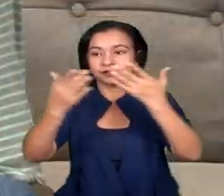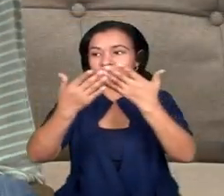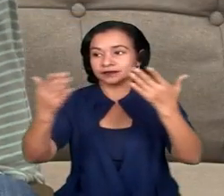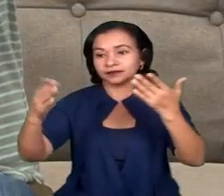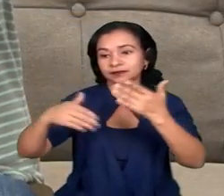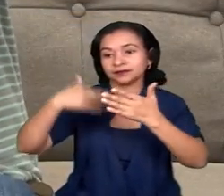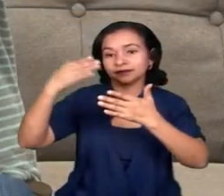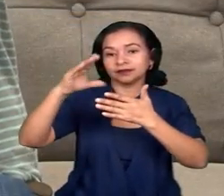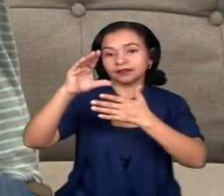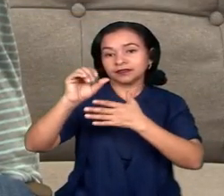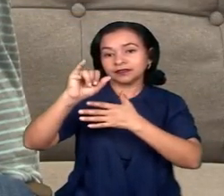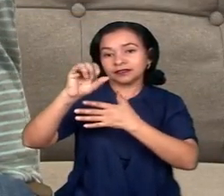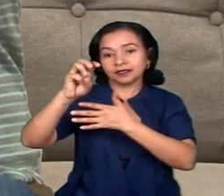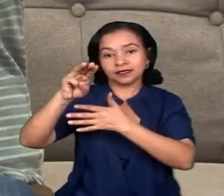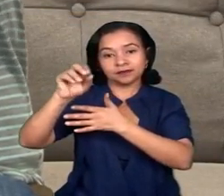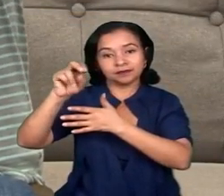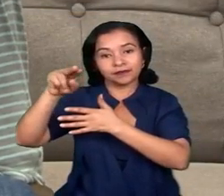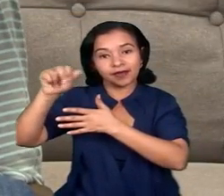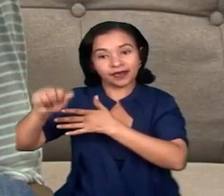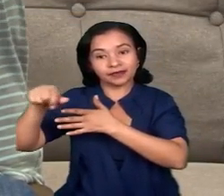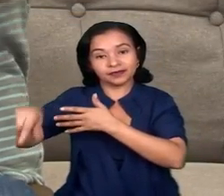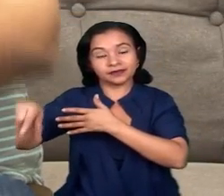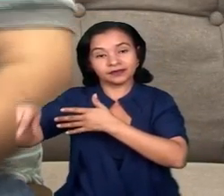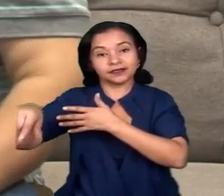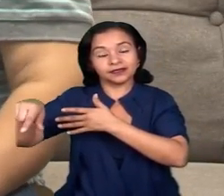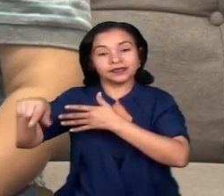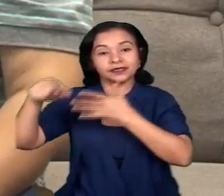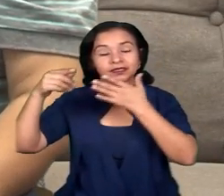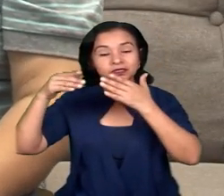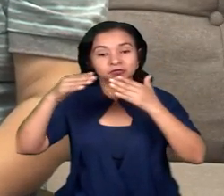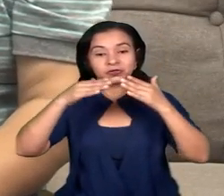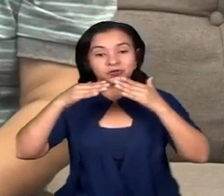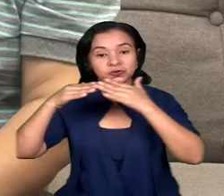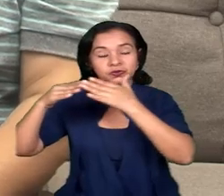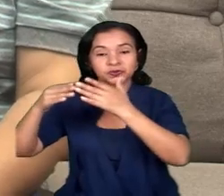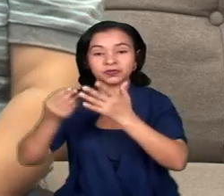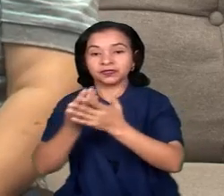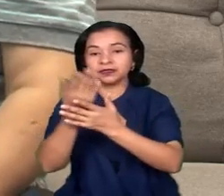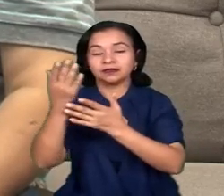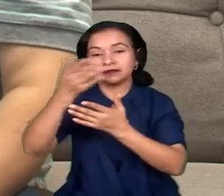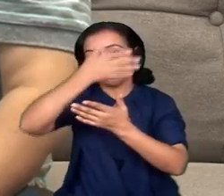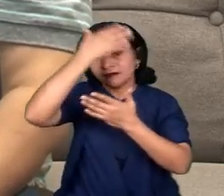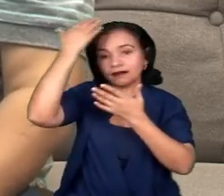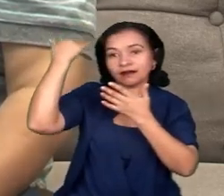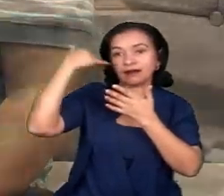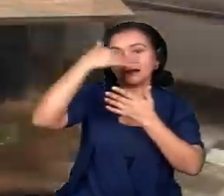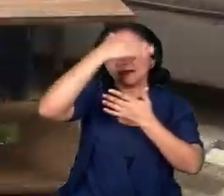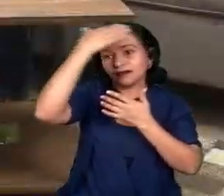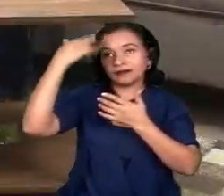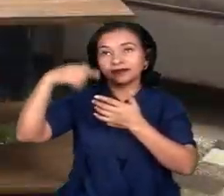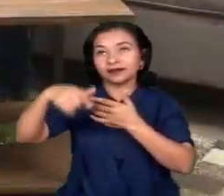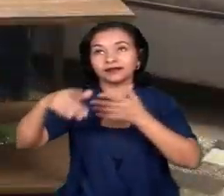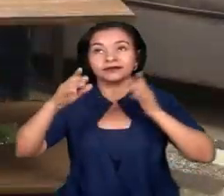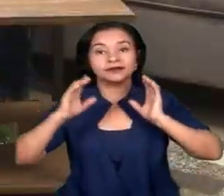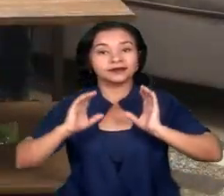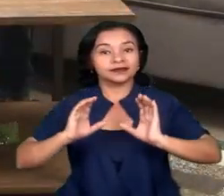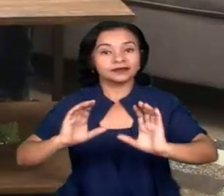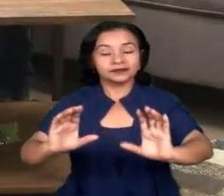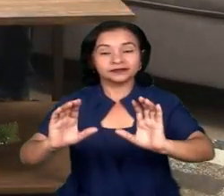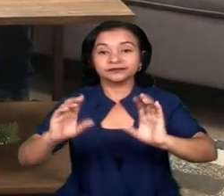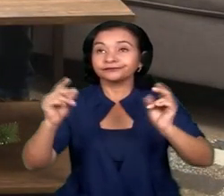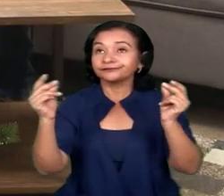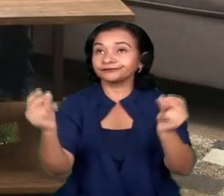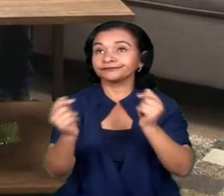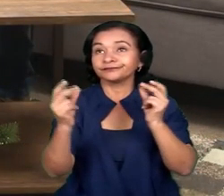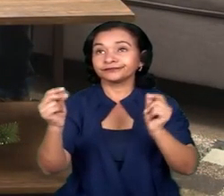lado de la Caimana, que están en toda la zona donde es la Ciudad Jardín, donde son los árabes, toda esa calle, toda esa calle donde estuvimos